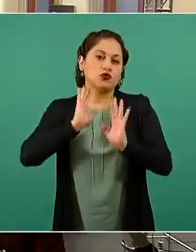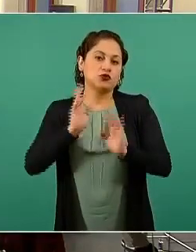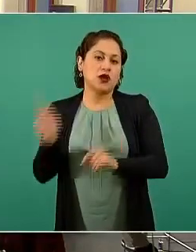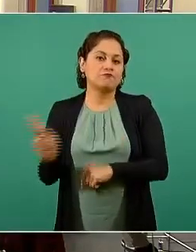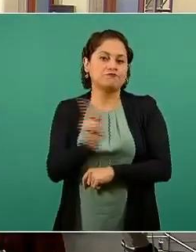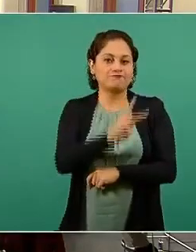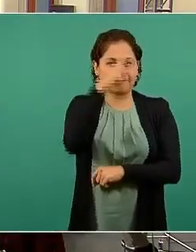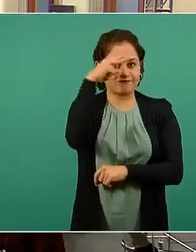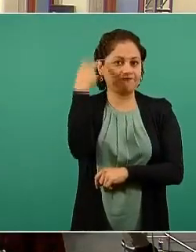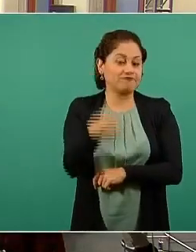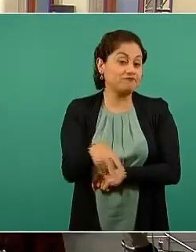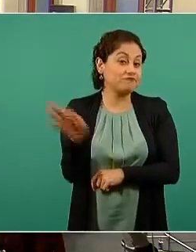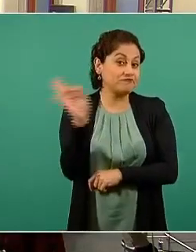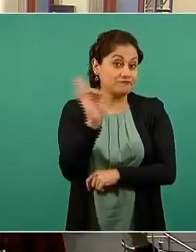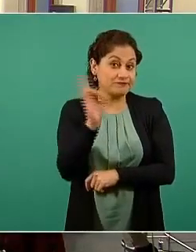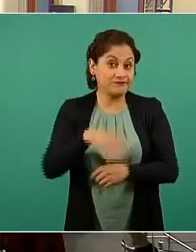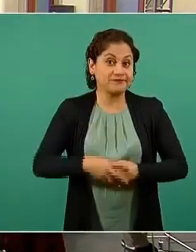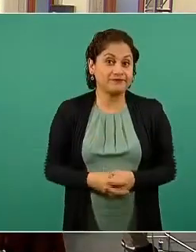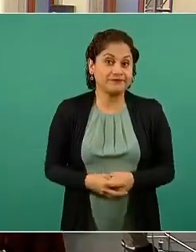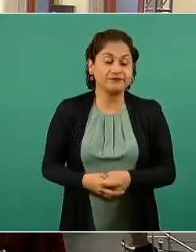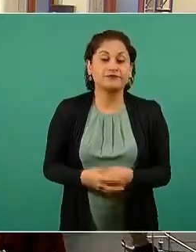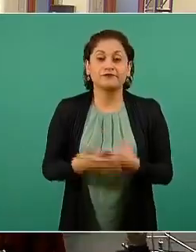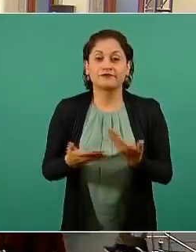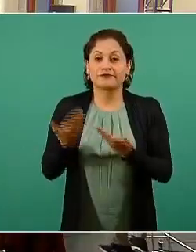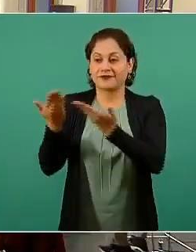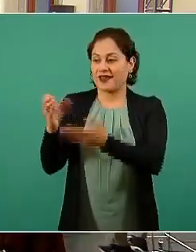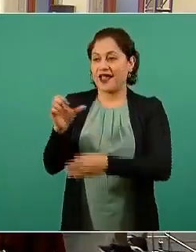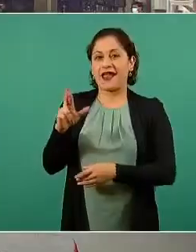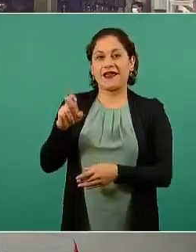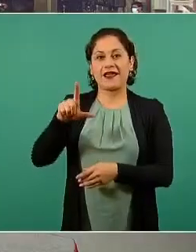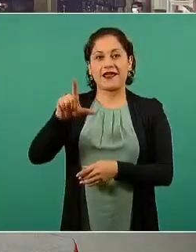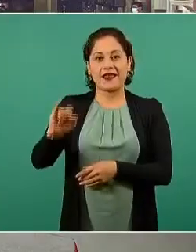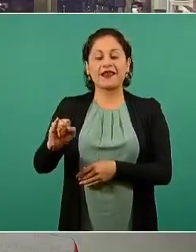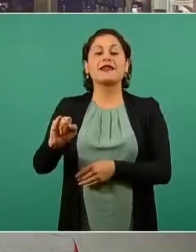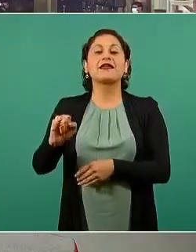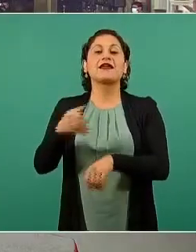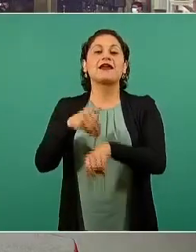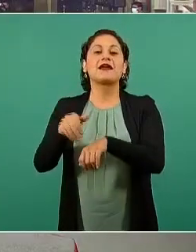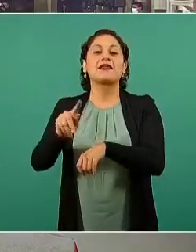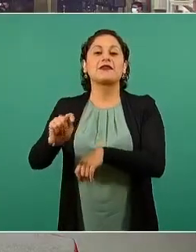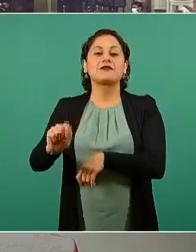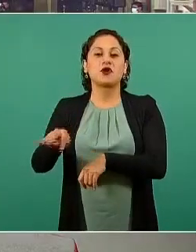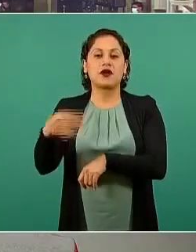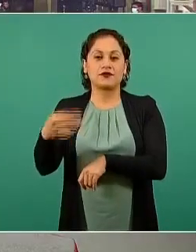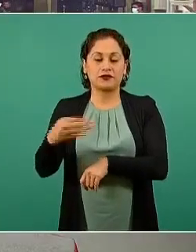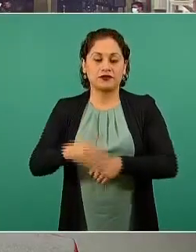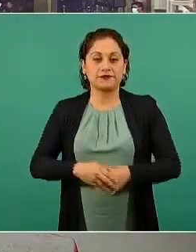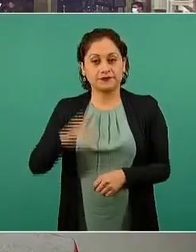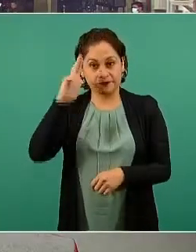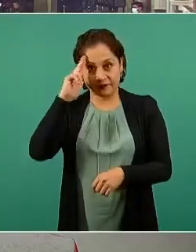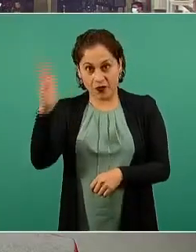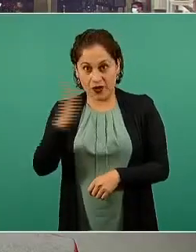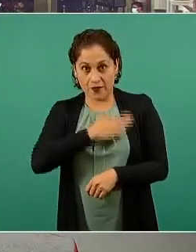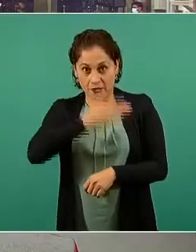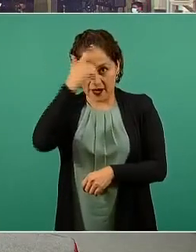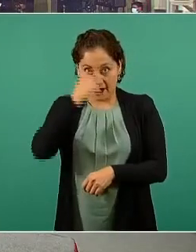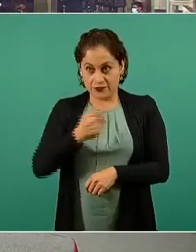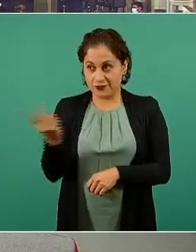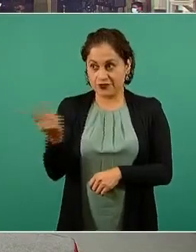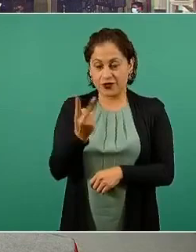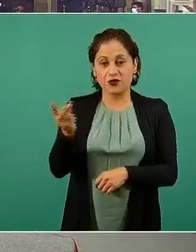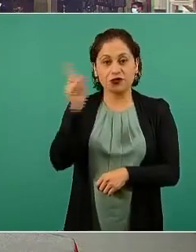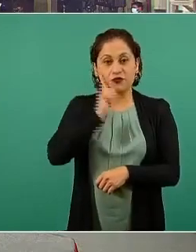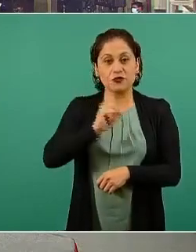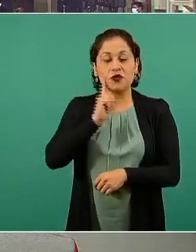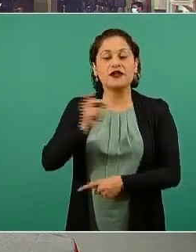ustedes. Gracias. Arely Villalobos, Canal 14, por favor. Hola, ¿qué tal? Buenas noches, bienvenidas. Arely Villalobos